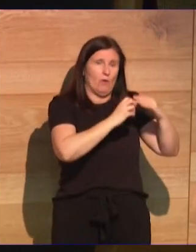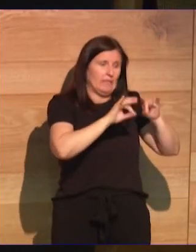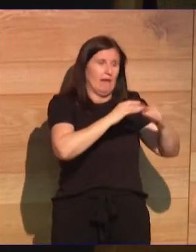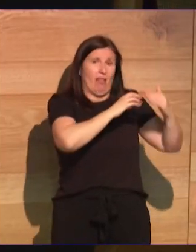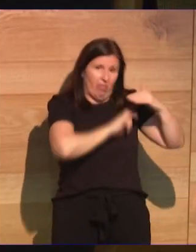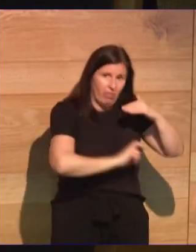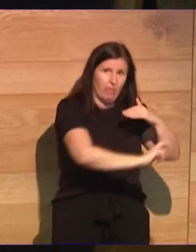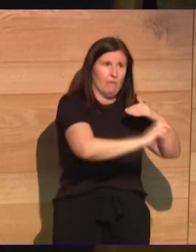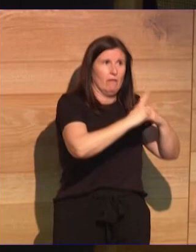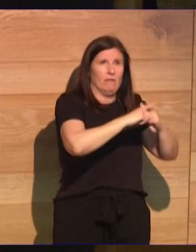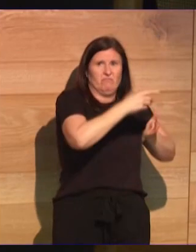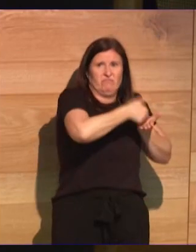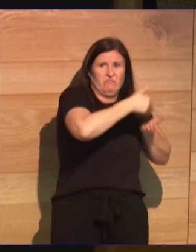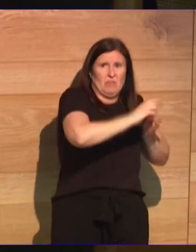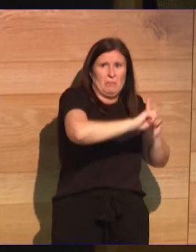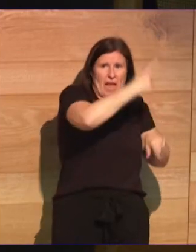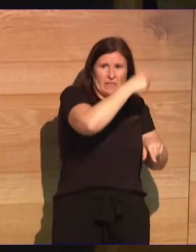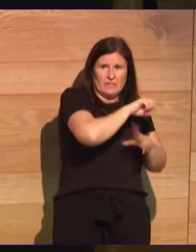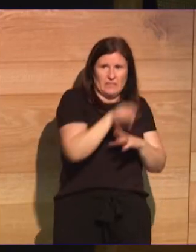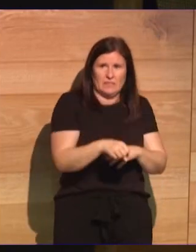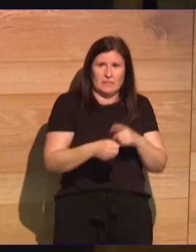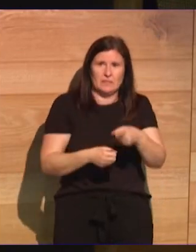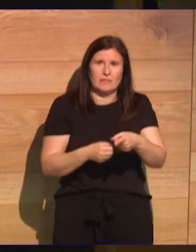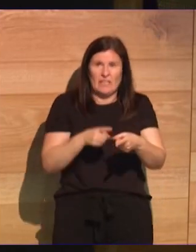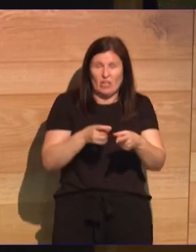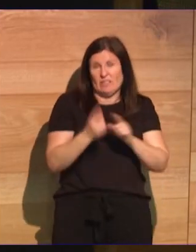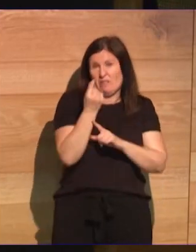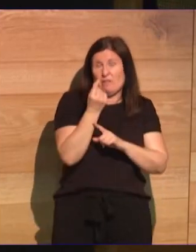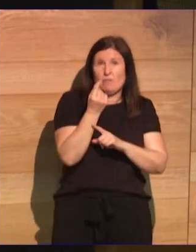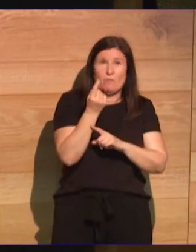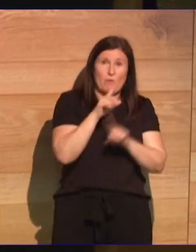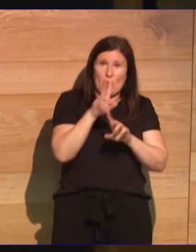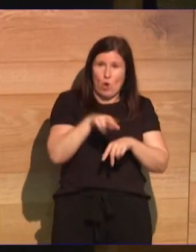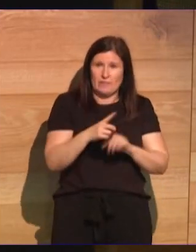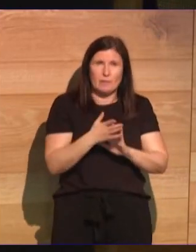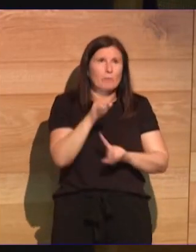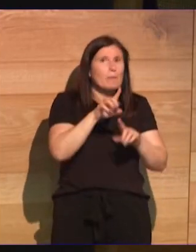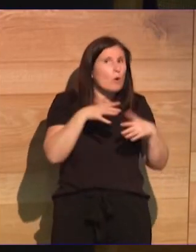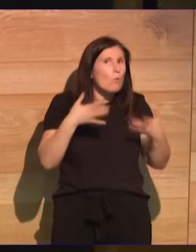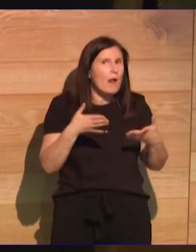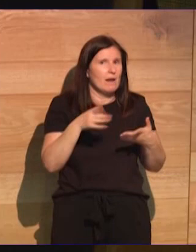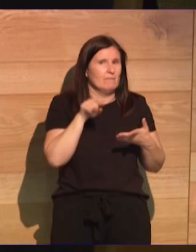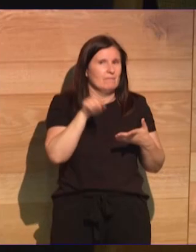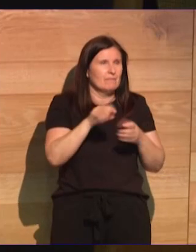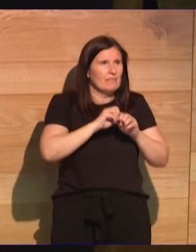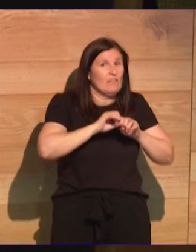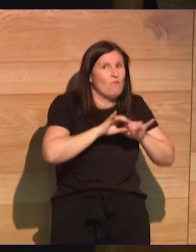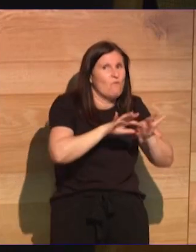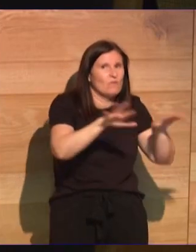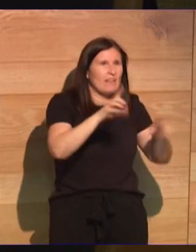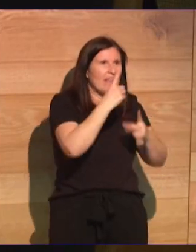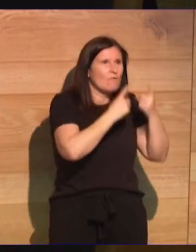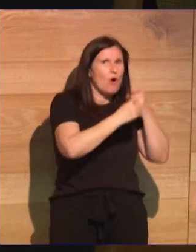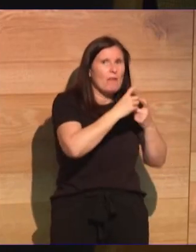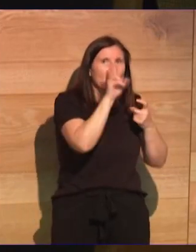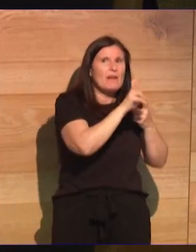El problema es que difundirla y el problema es, al final, quién tiene el poder, porque ellos